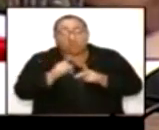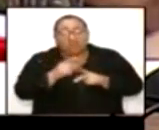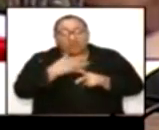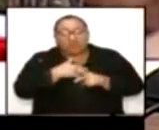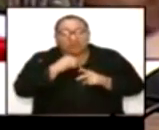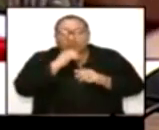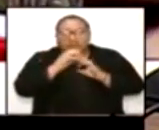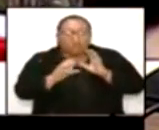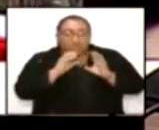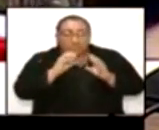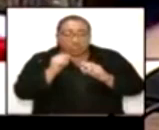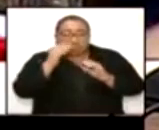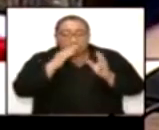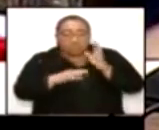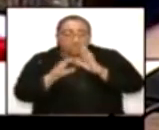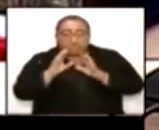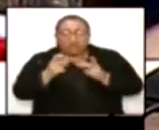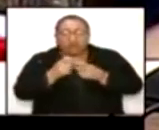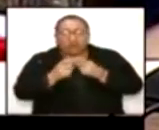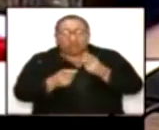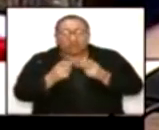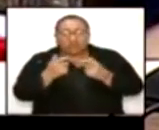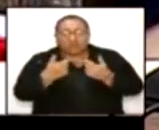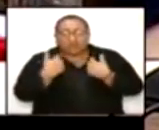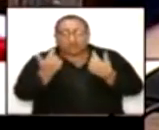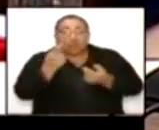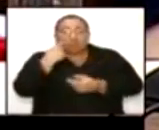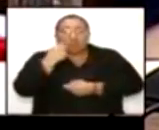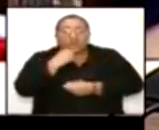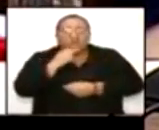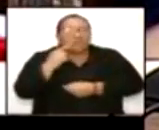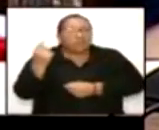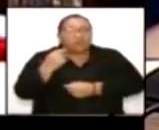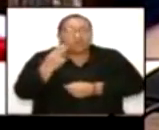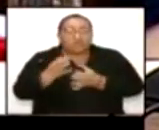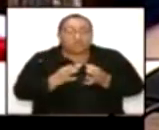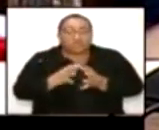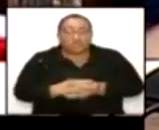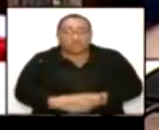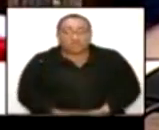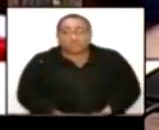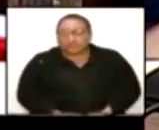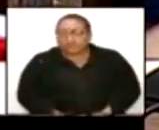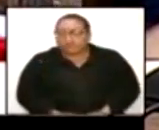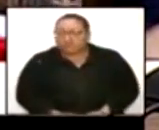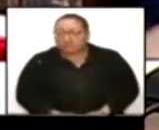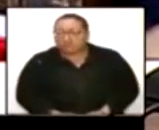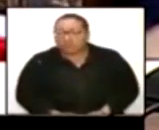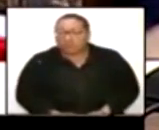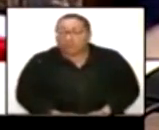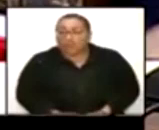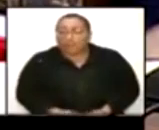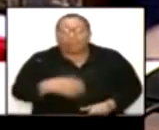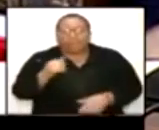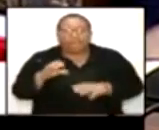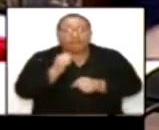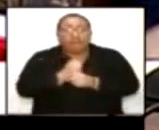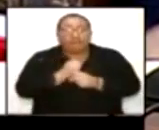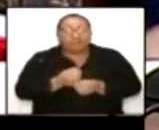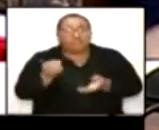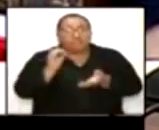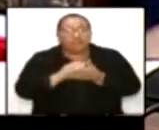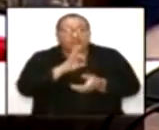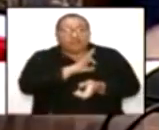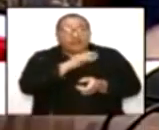de discusión y de preocupación de los señores y señoras parlamentarias. Simplemente quiero remarcar que efectivamente hay que hacer un trabajo mayor